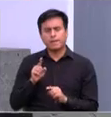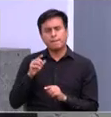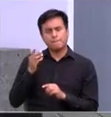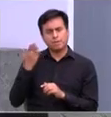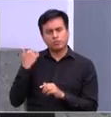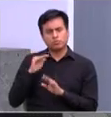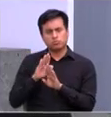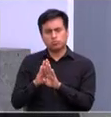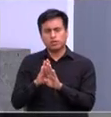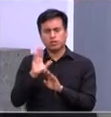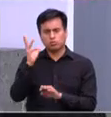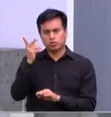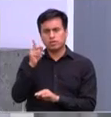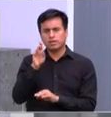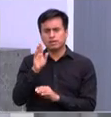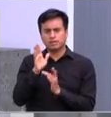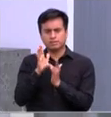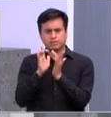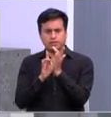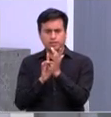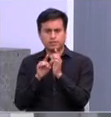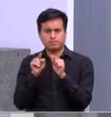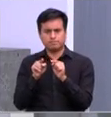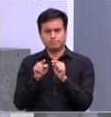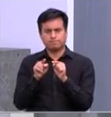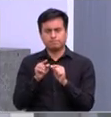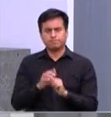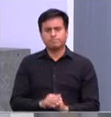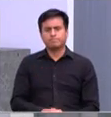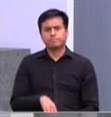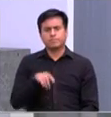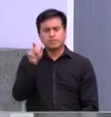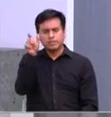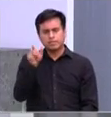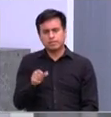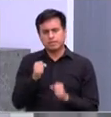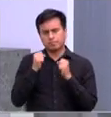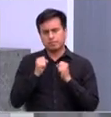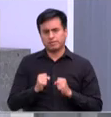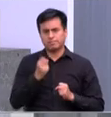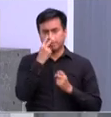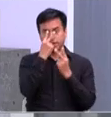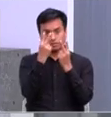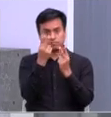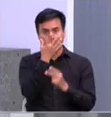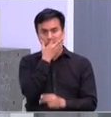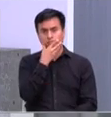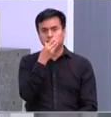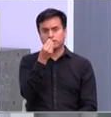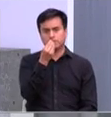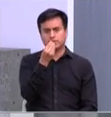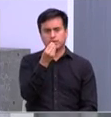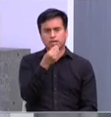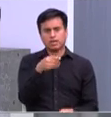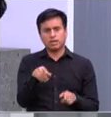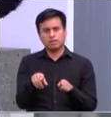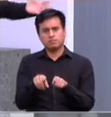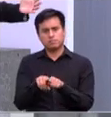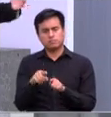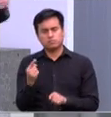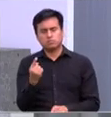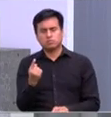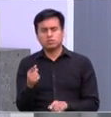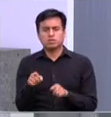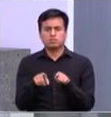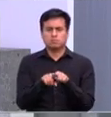patrono de la ecología cristiana, es capaz de ver la belleza en el hermano sol, en